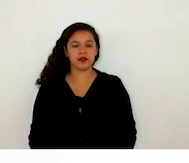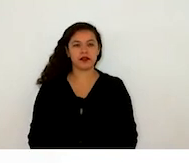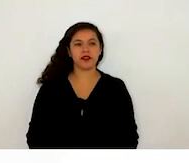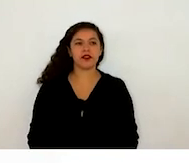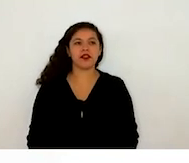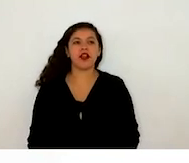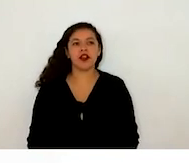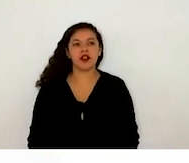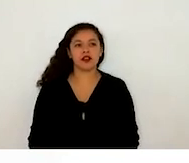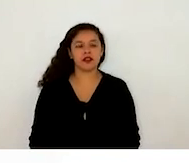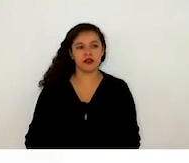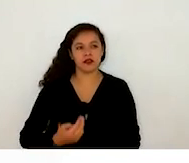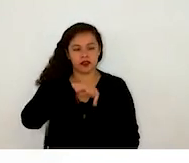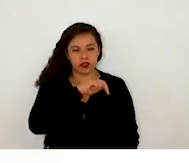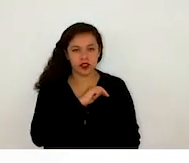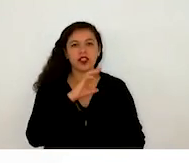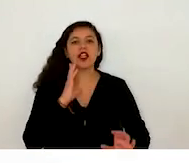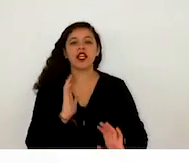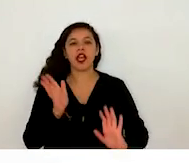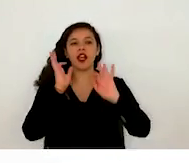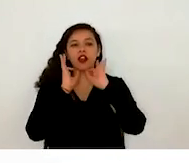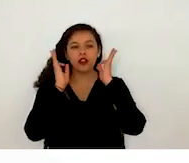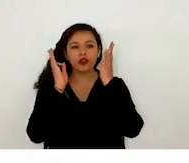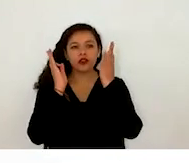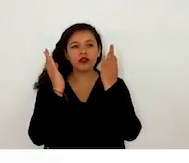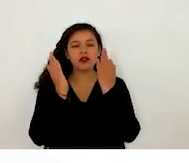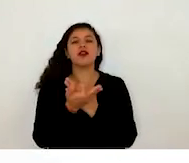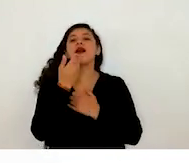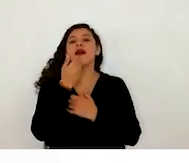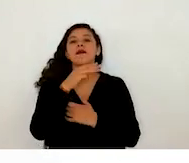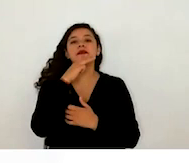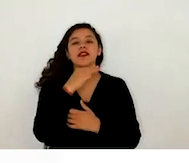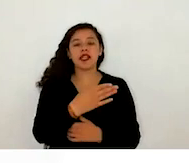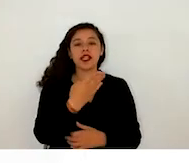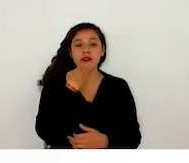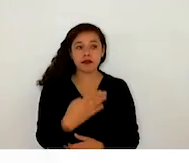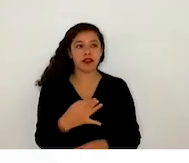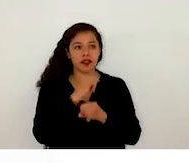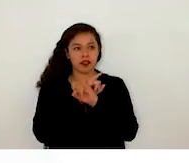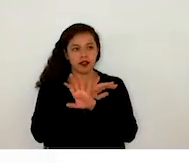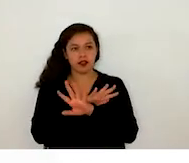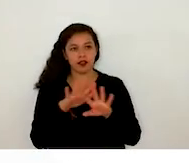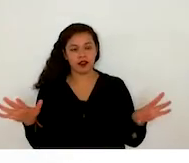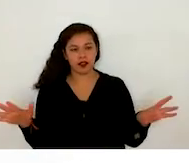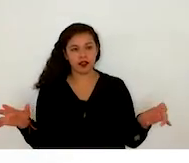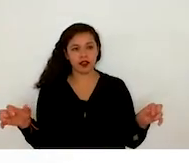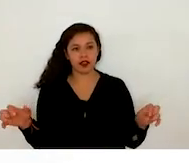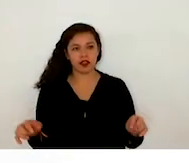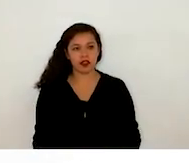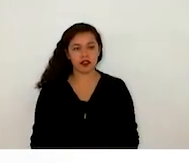no ponemos el canal el mensaje bien estructurado la información de la voz telerman